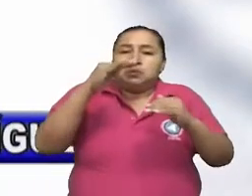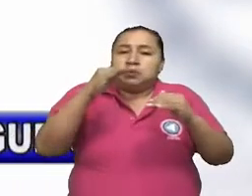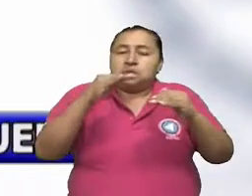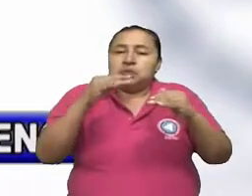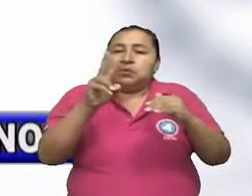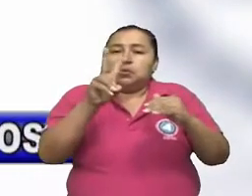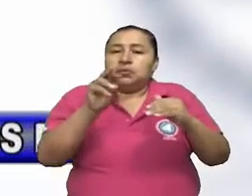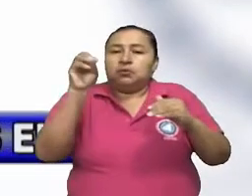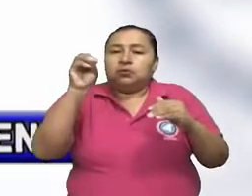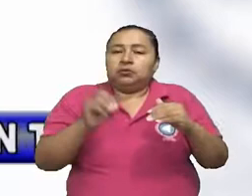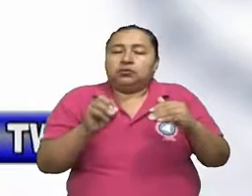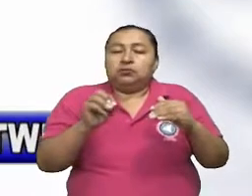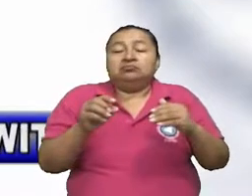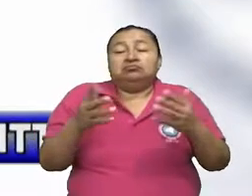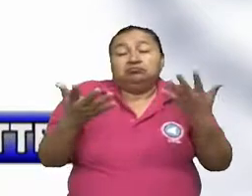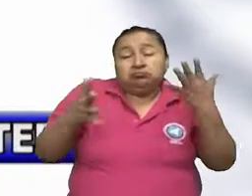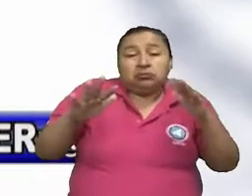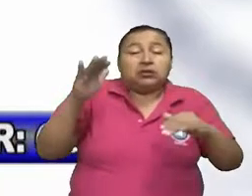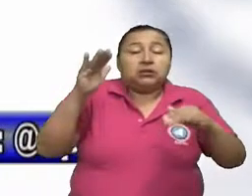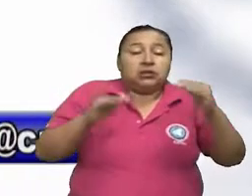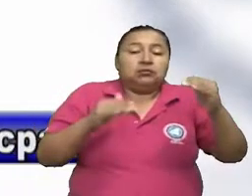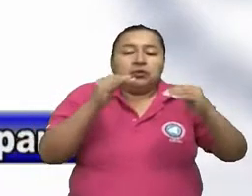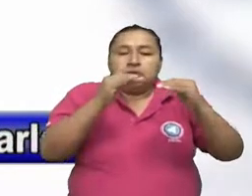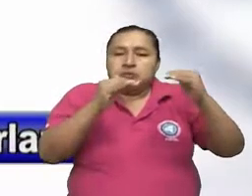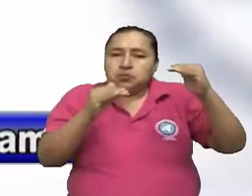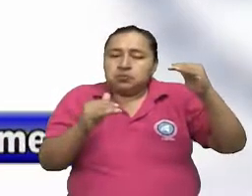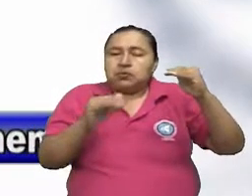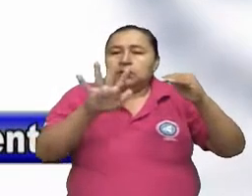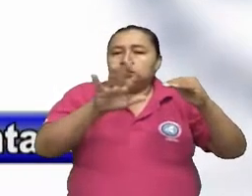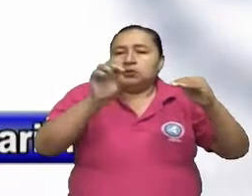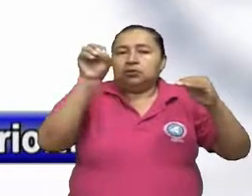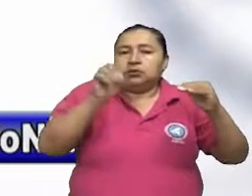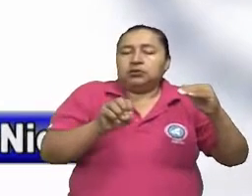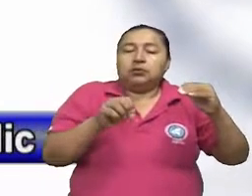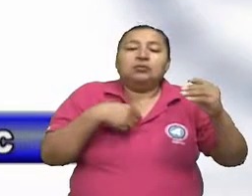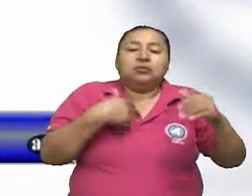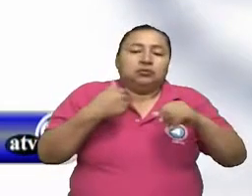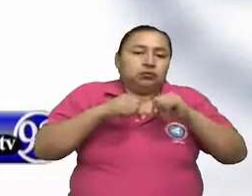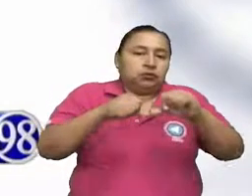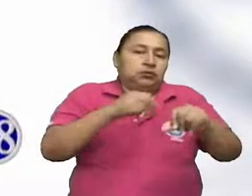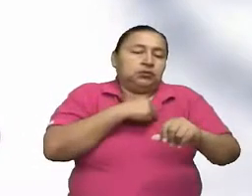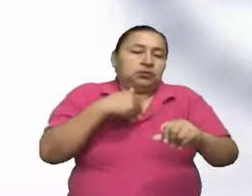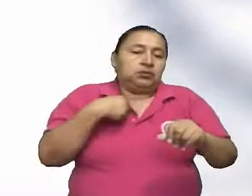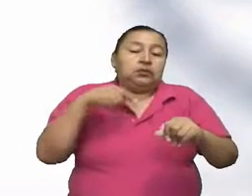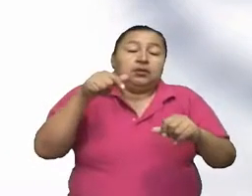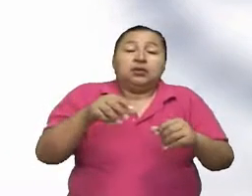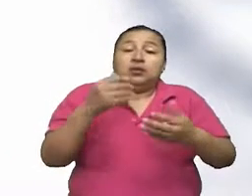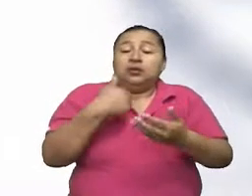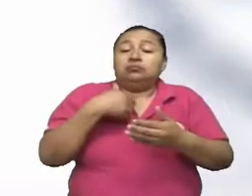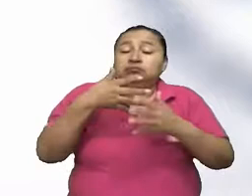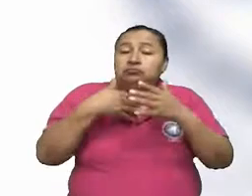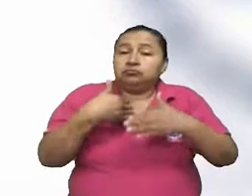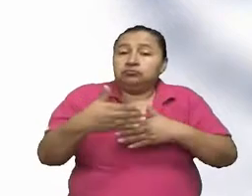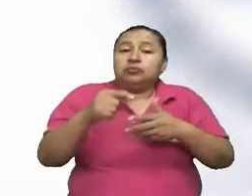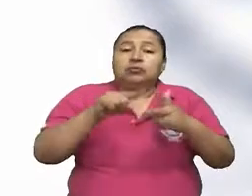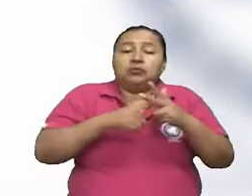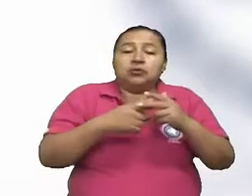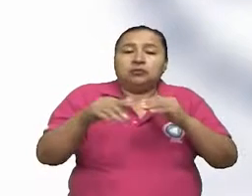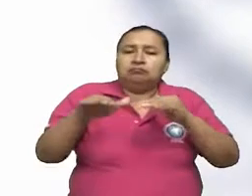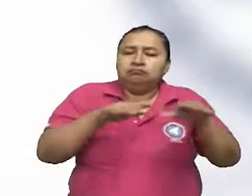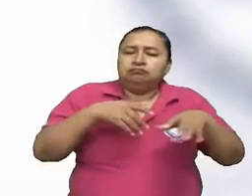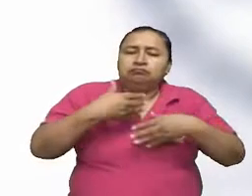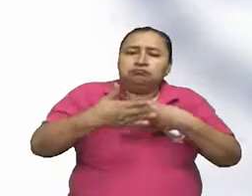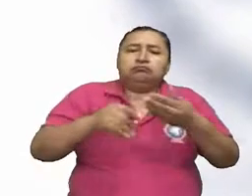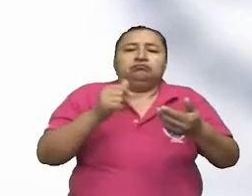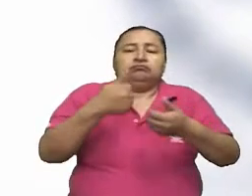2% respecto de la tasa de deslizamiento del 5% prevaleciente. Esta tasa comenzará a aplicarse y publicarse